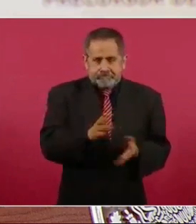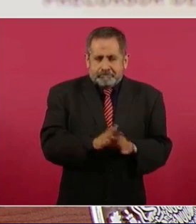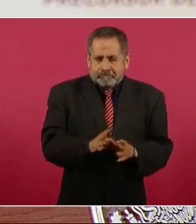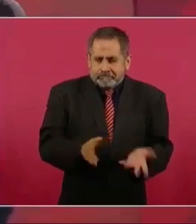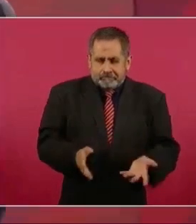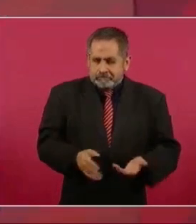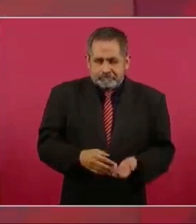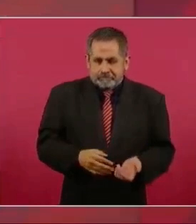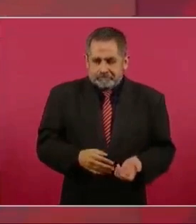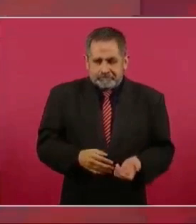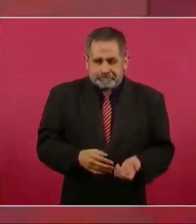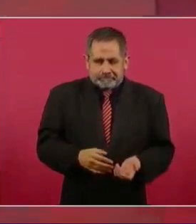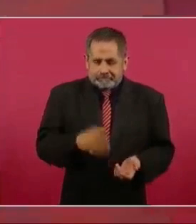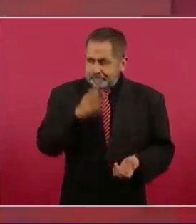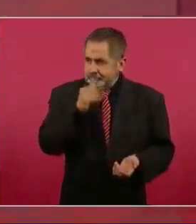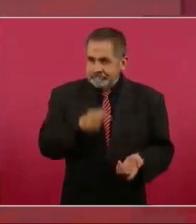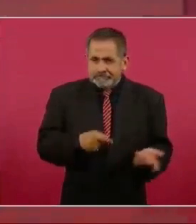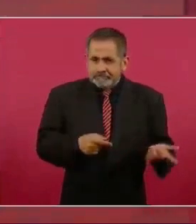Si